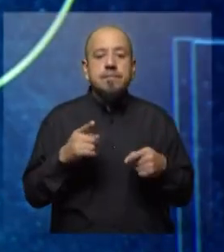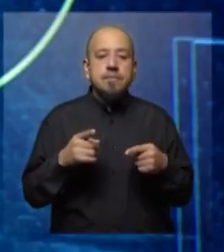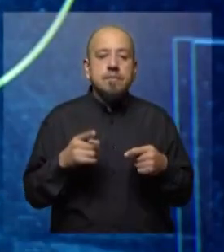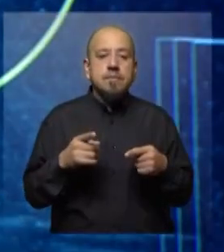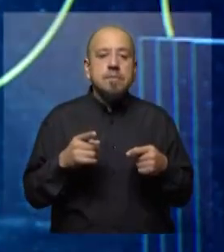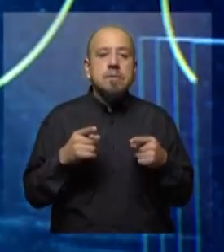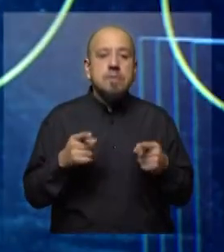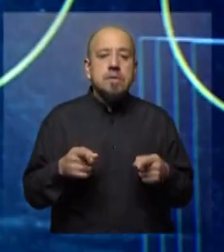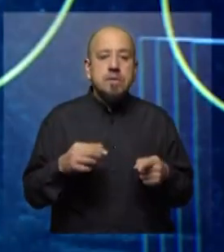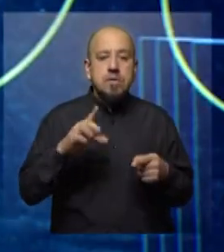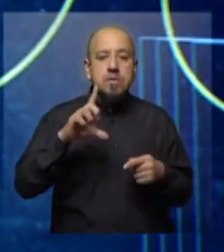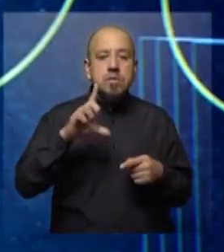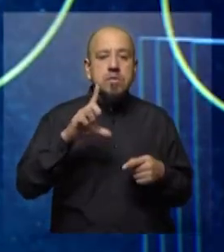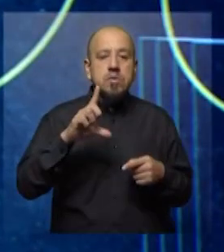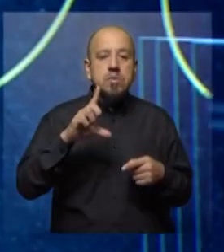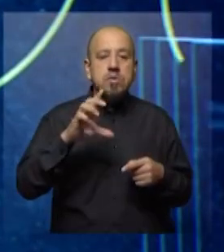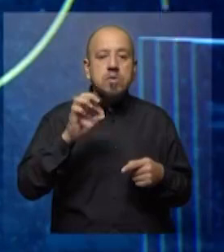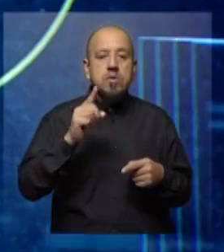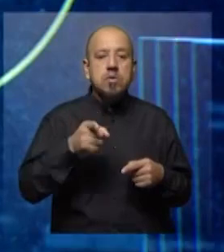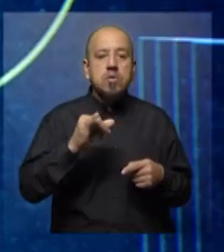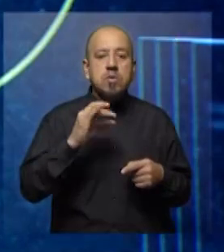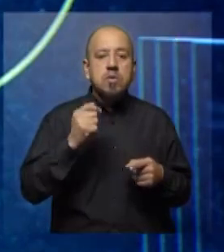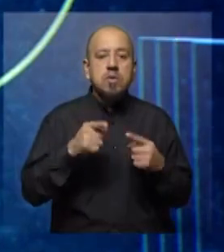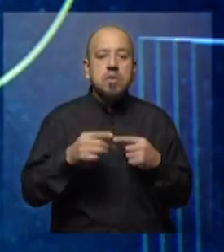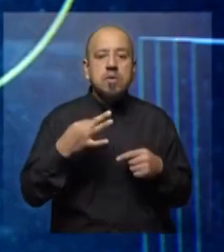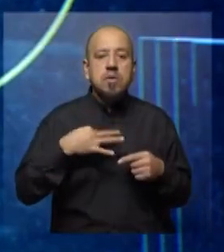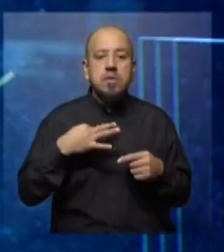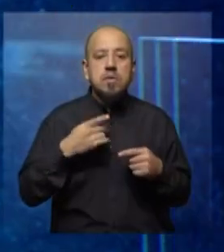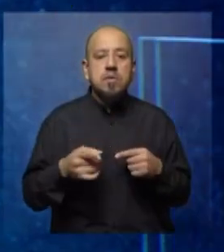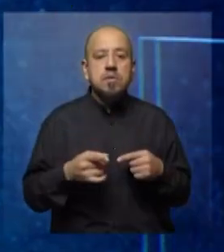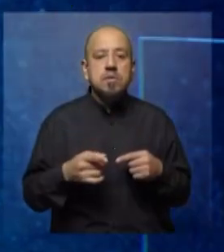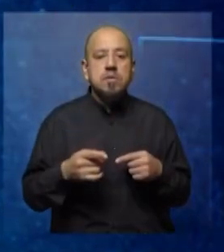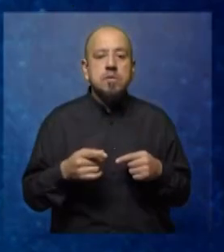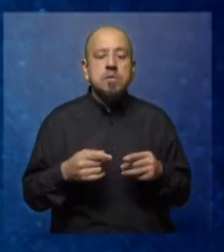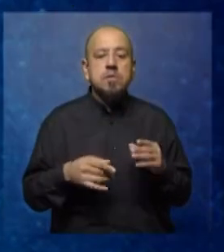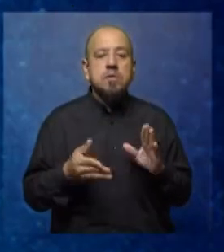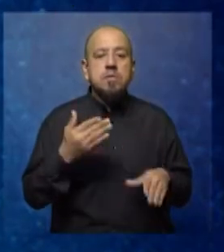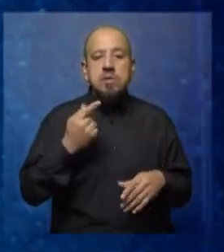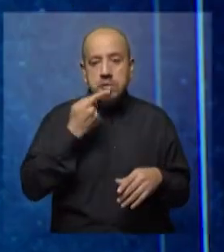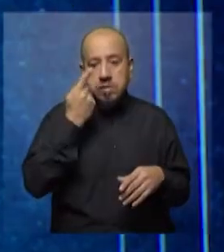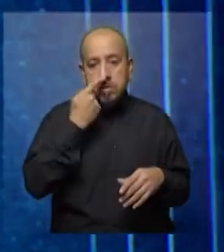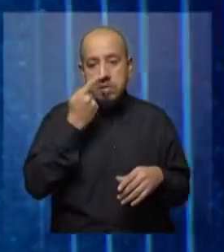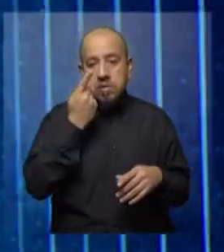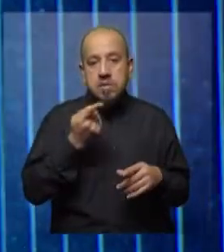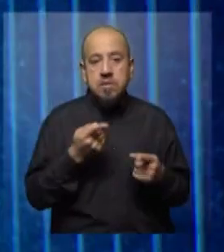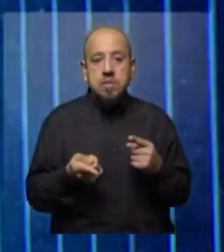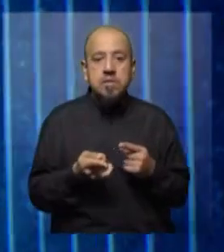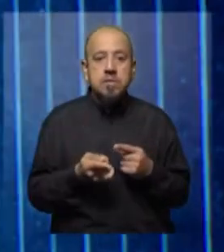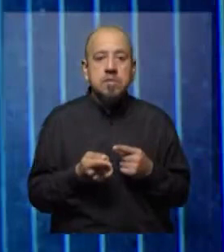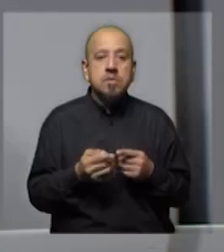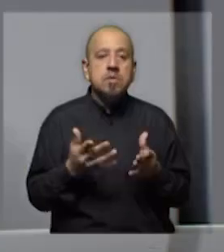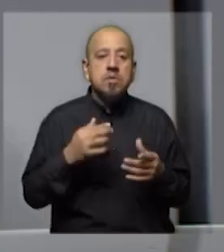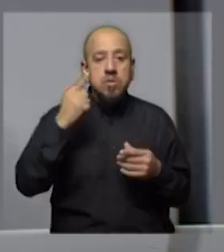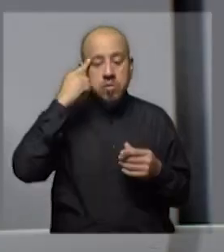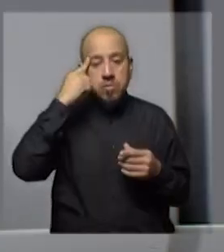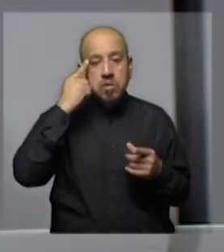pretende ser lógica viva tú me decías es más interesante no O parece más apasionante cuando uno